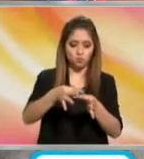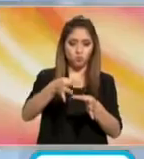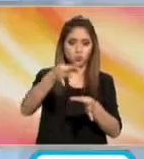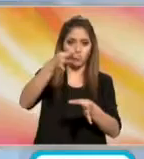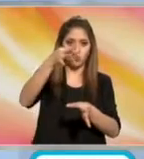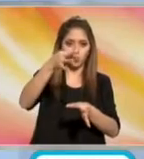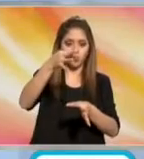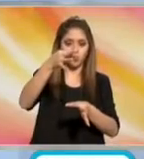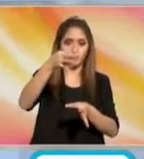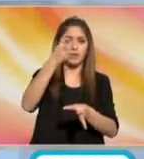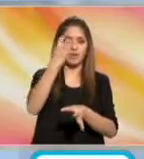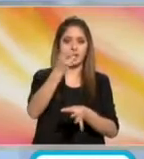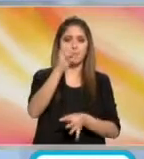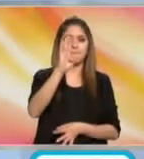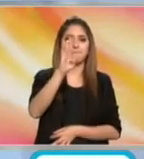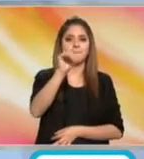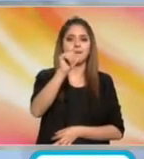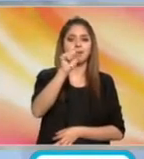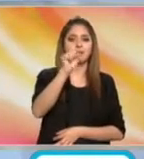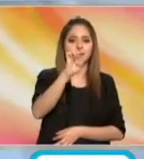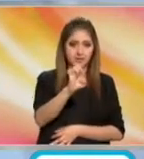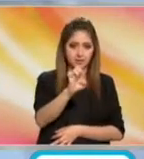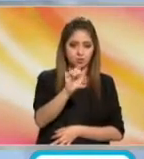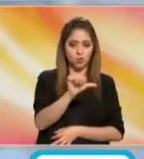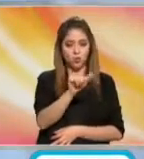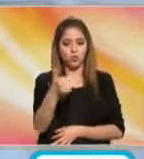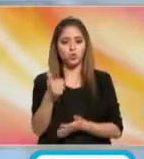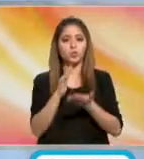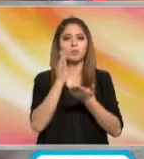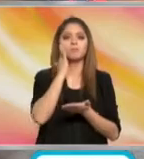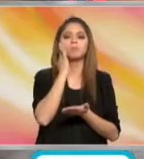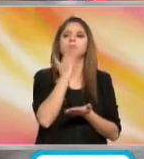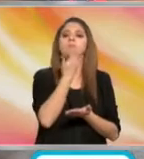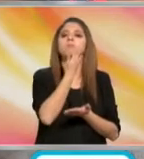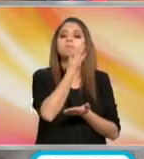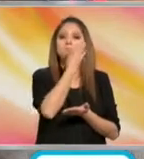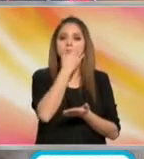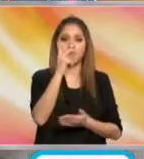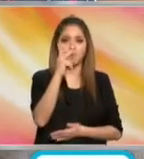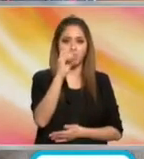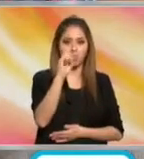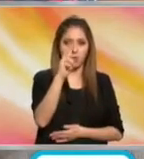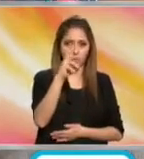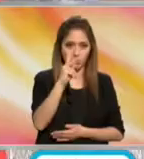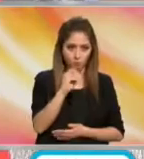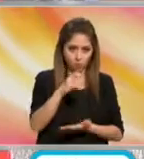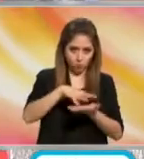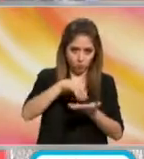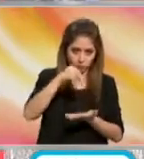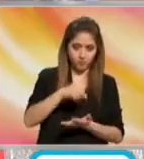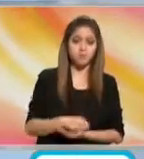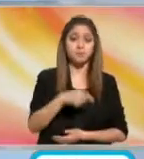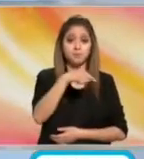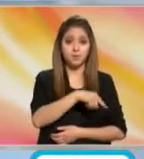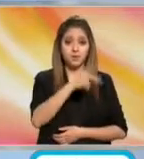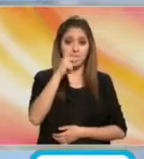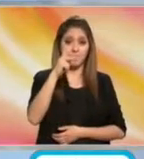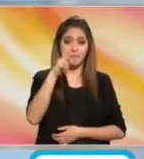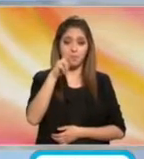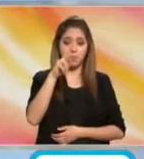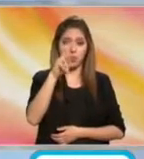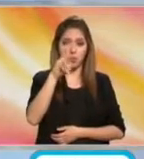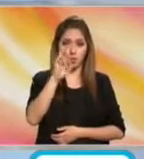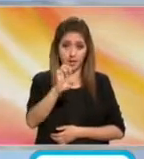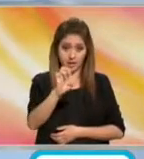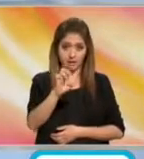es base y también tenemos el polvo compacto. Muy bien. ¿Esta es la línea pura, pure? Pure, exactamente,